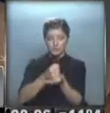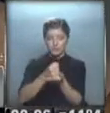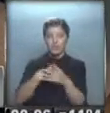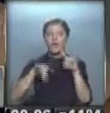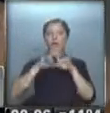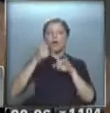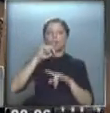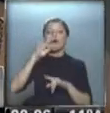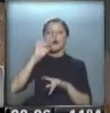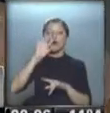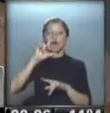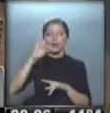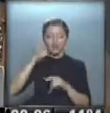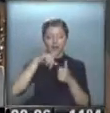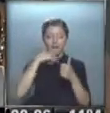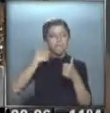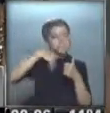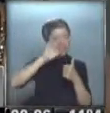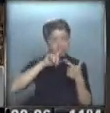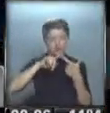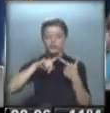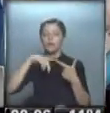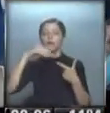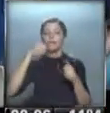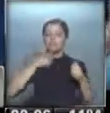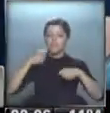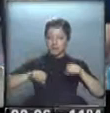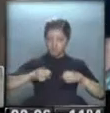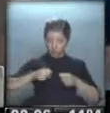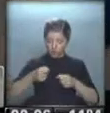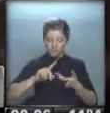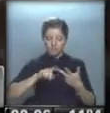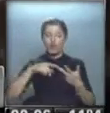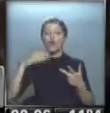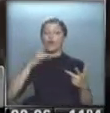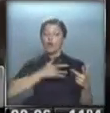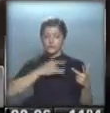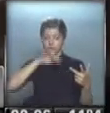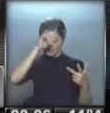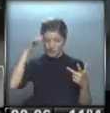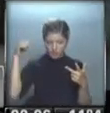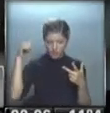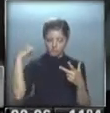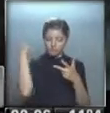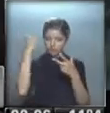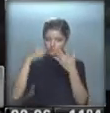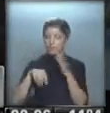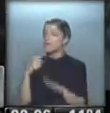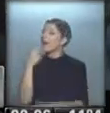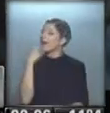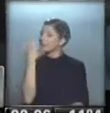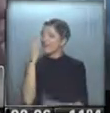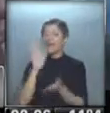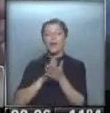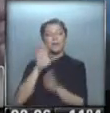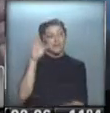nominada, Metegol, Corazón de León. Está creciendo 1 o 2 centímetros por año. Y para poder contestarle a mi compañera y amiga